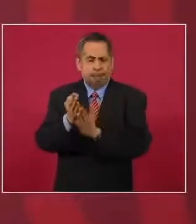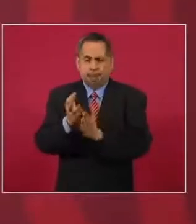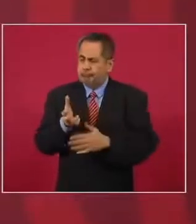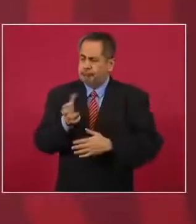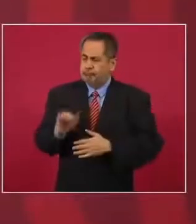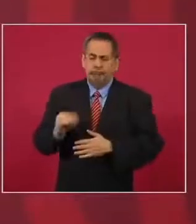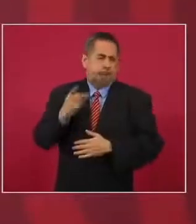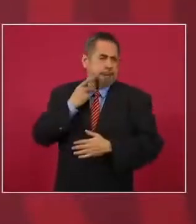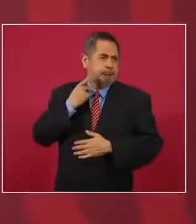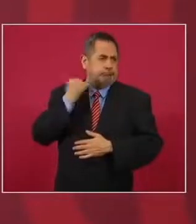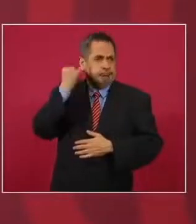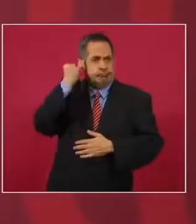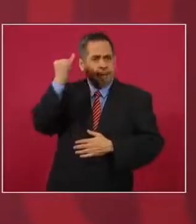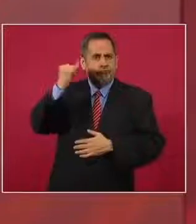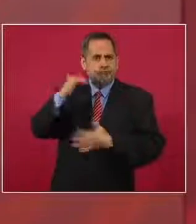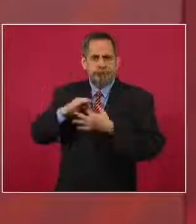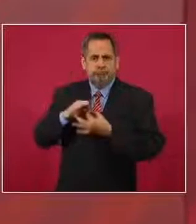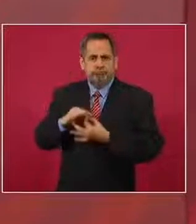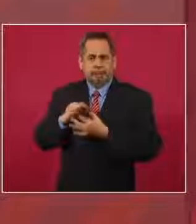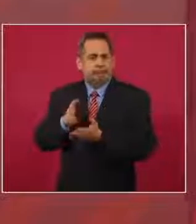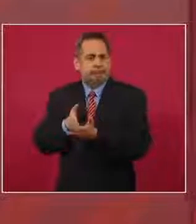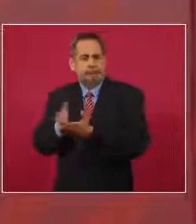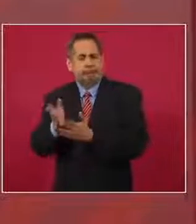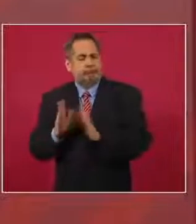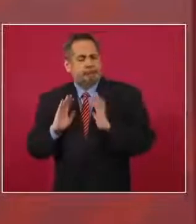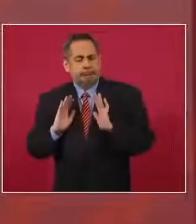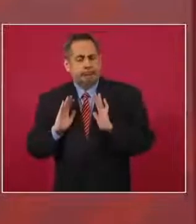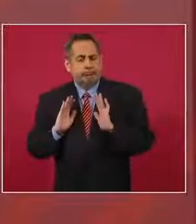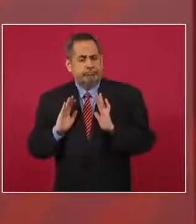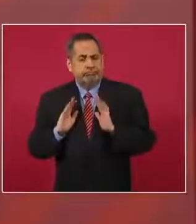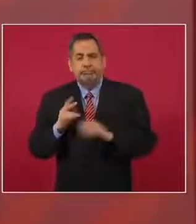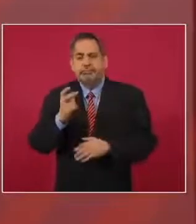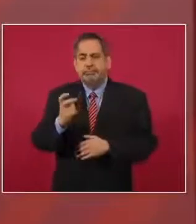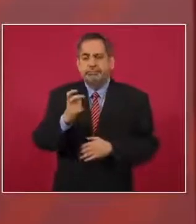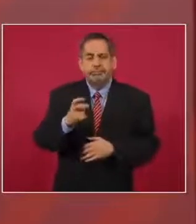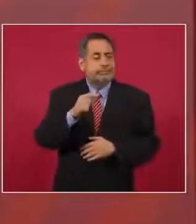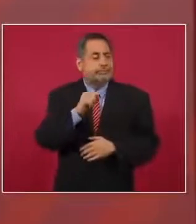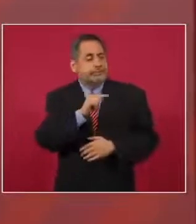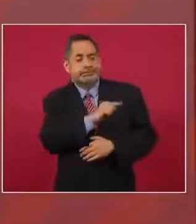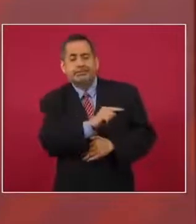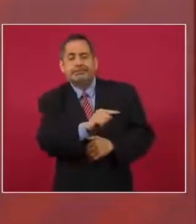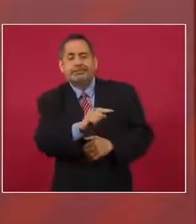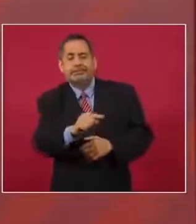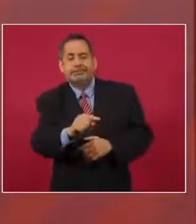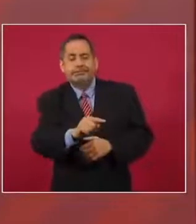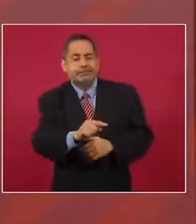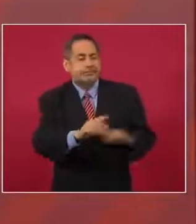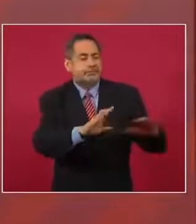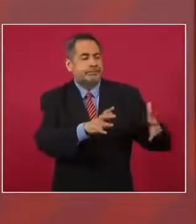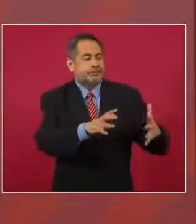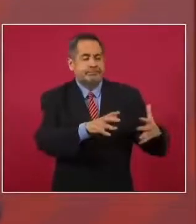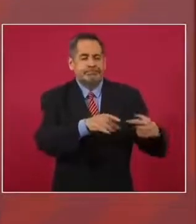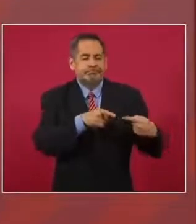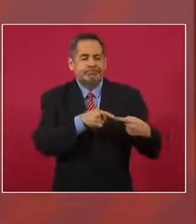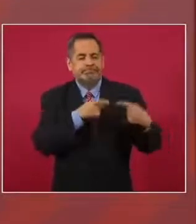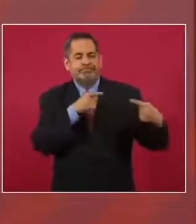y estamos enfrentando a un bloque